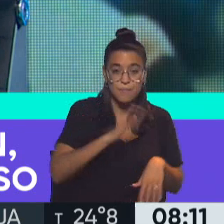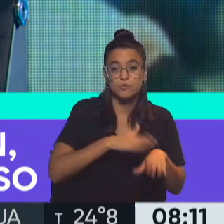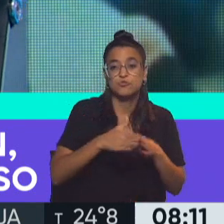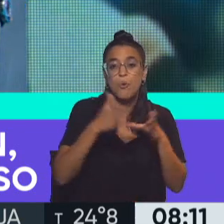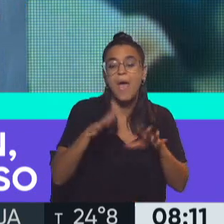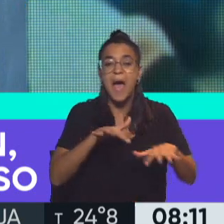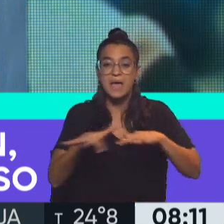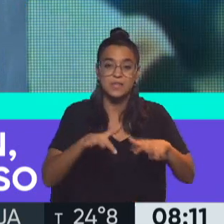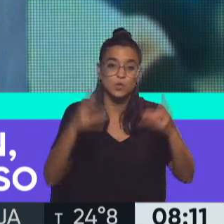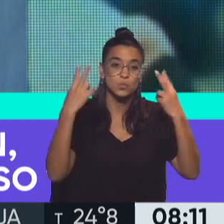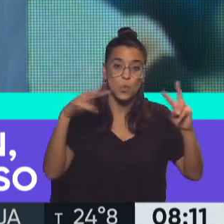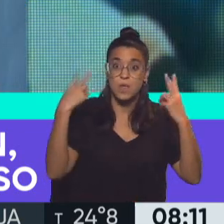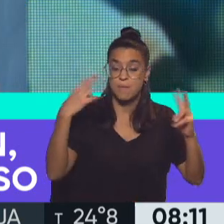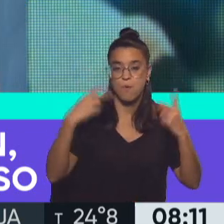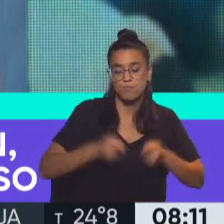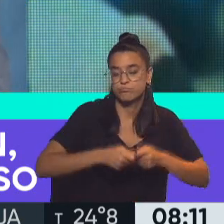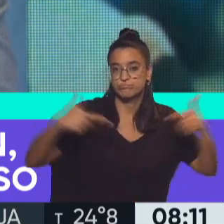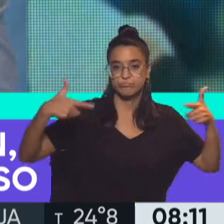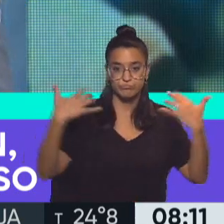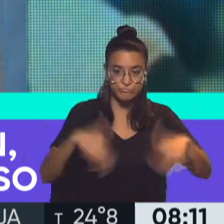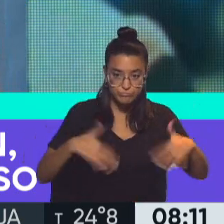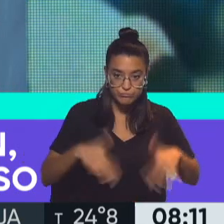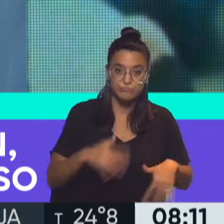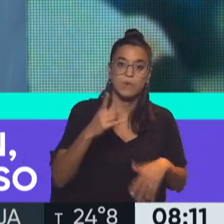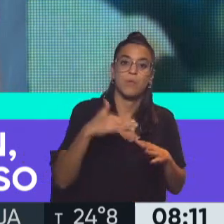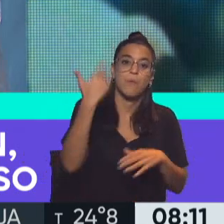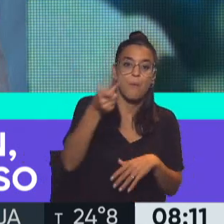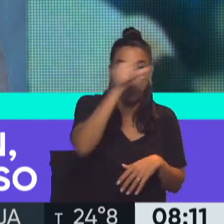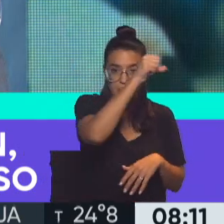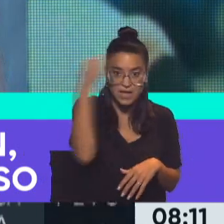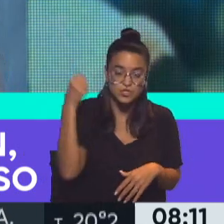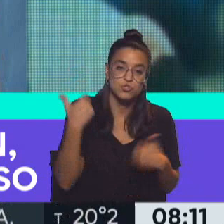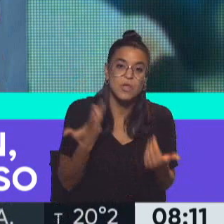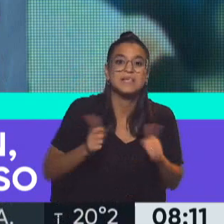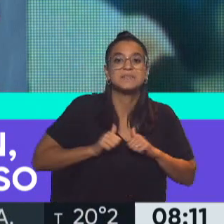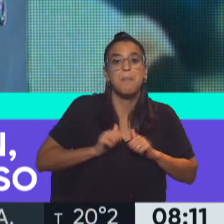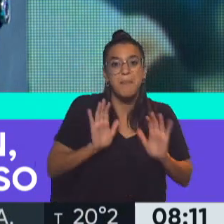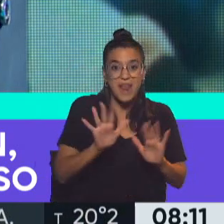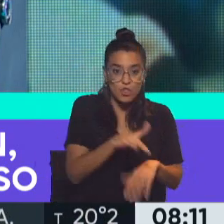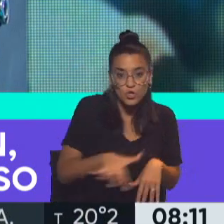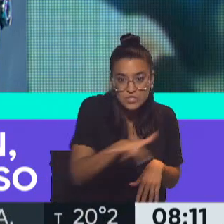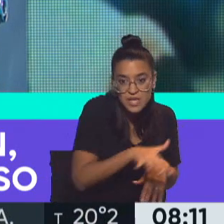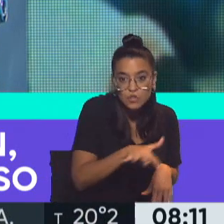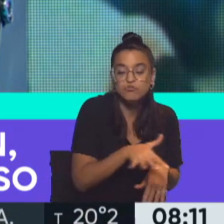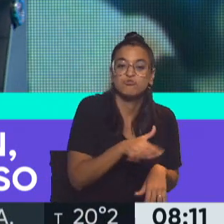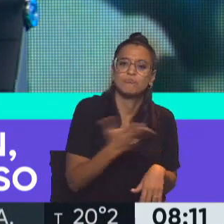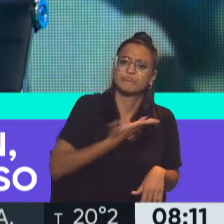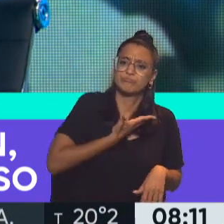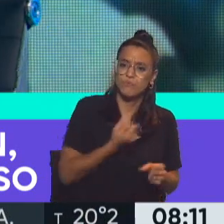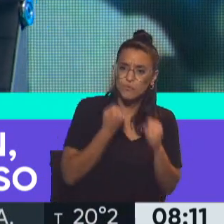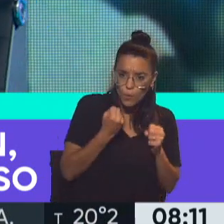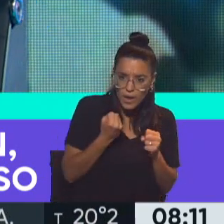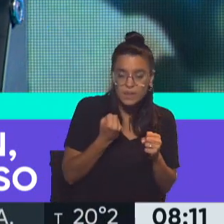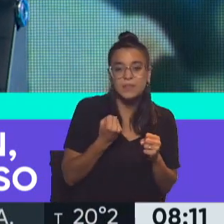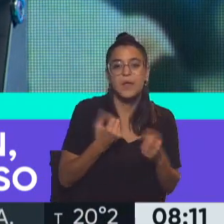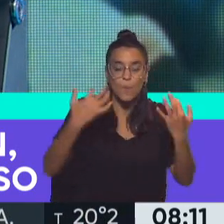actividad que en términos turísticos fue un boom, con lo cual, y luego vienen las vacaciones, con lo cual uno espera que ese sector, que es el más golpeado por la pandemia,